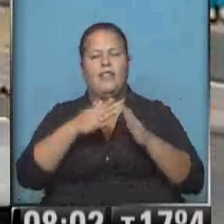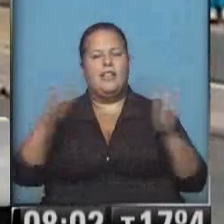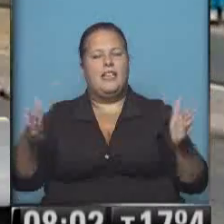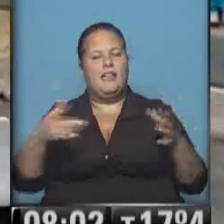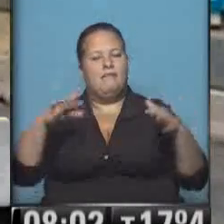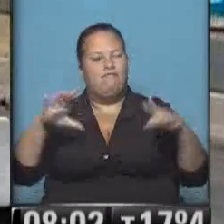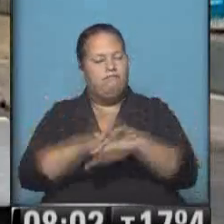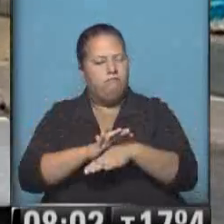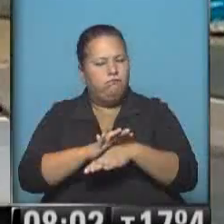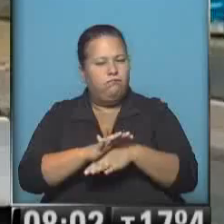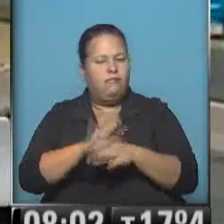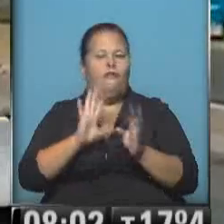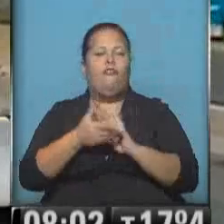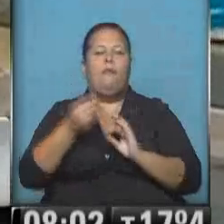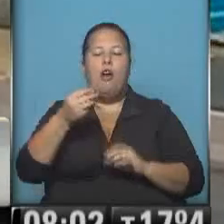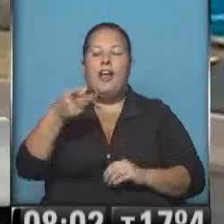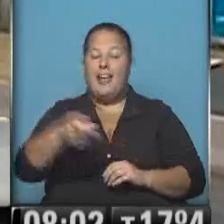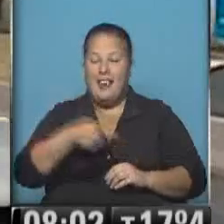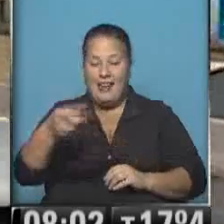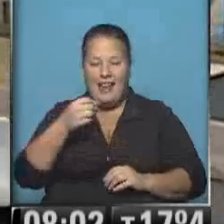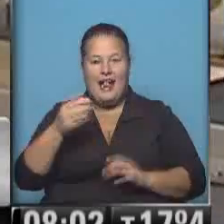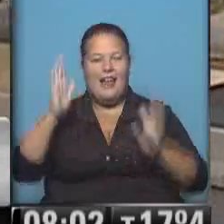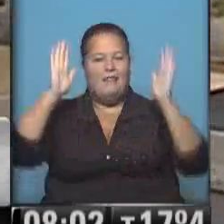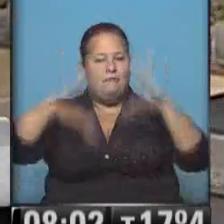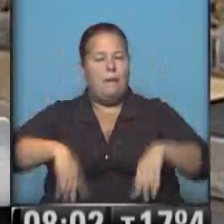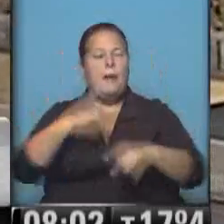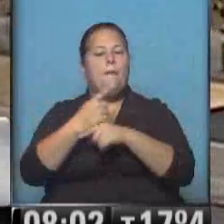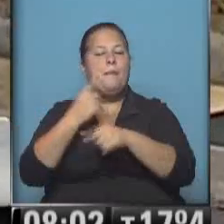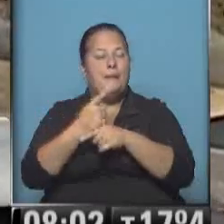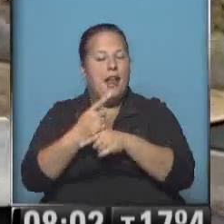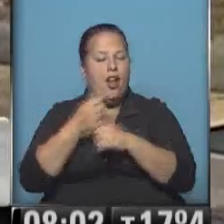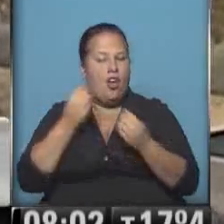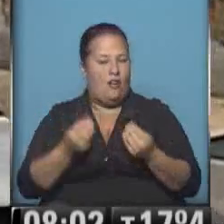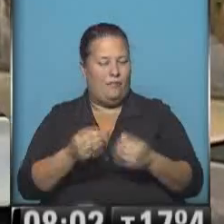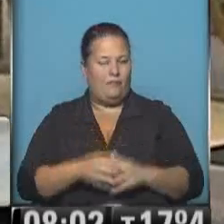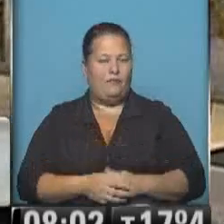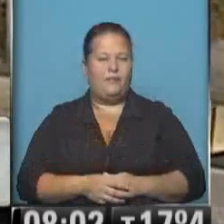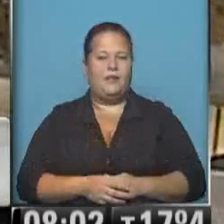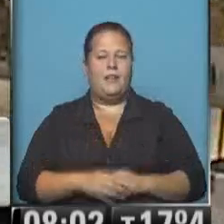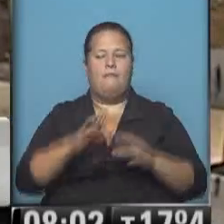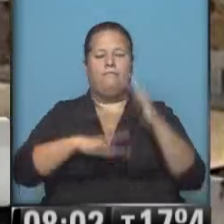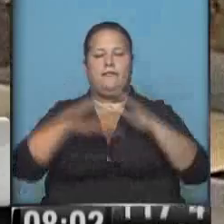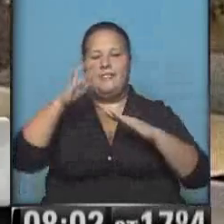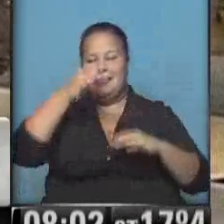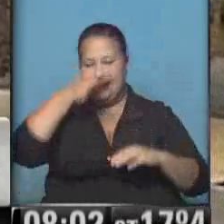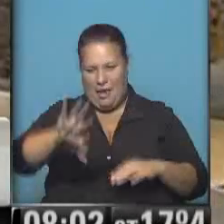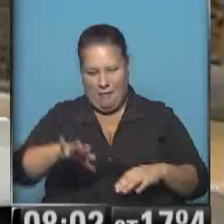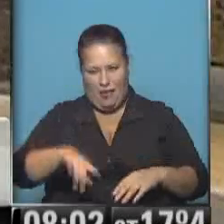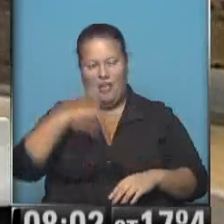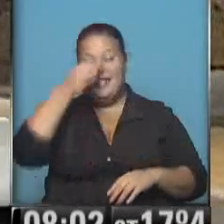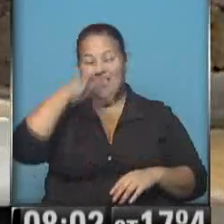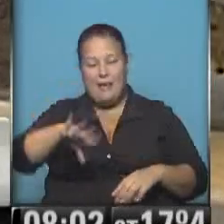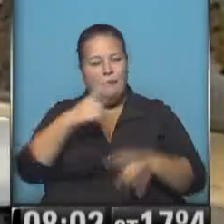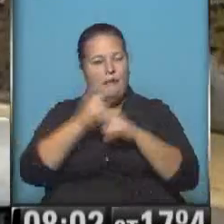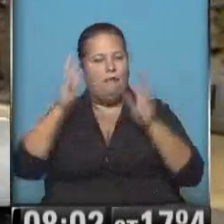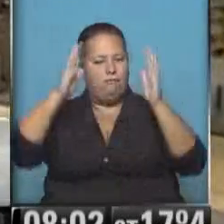de precisión quirúrgica, porque se trata de destruir, demoler primero lo que es la estructura de hormigón. Todo lo del hormigón